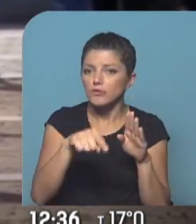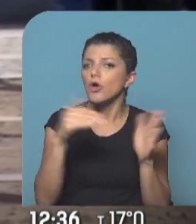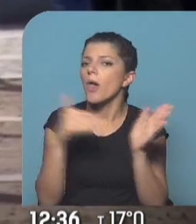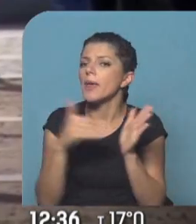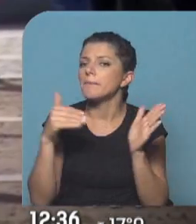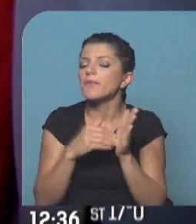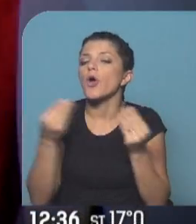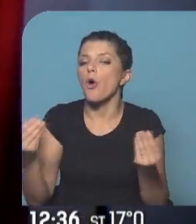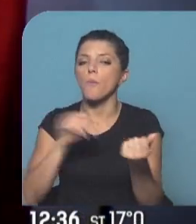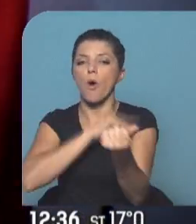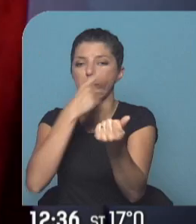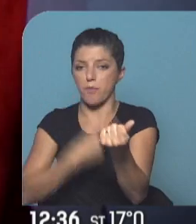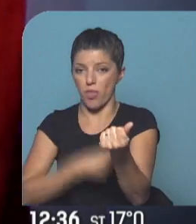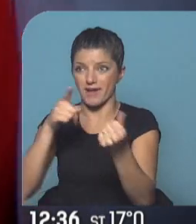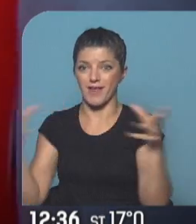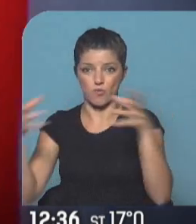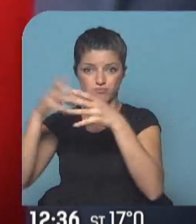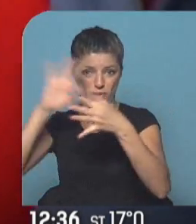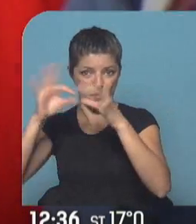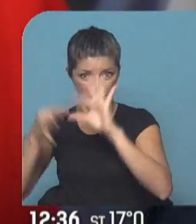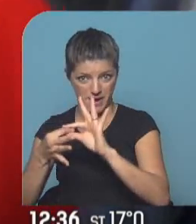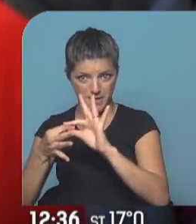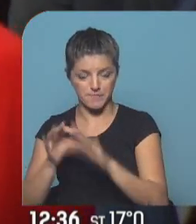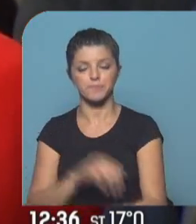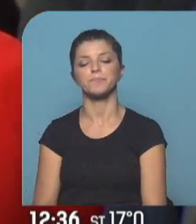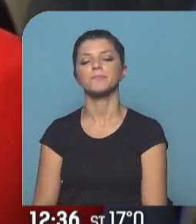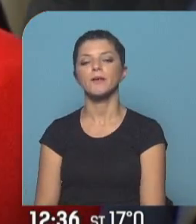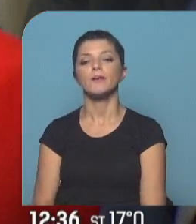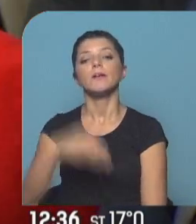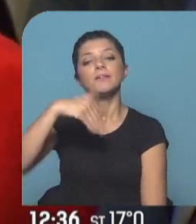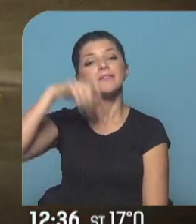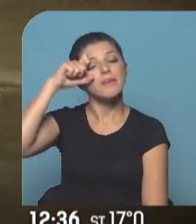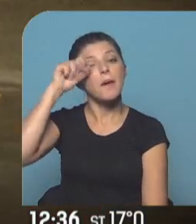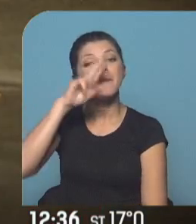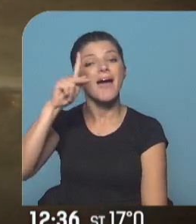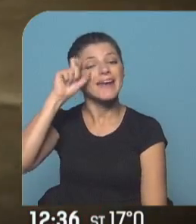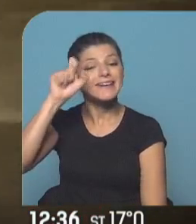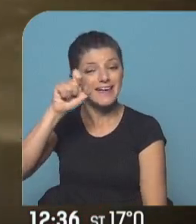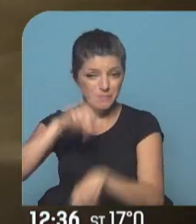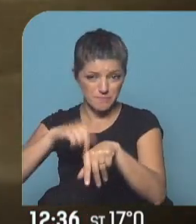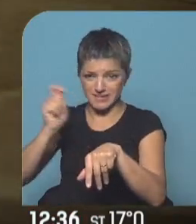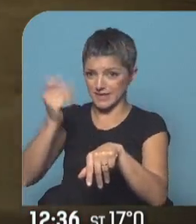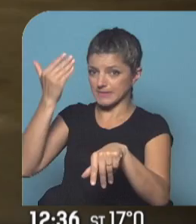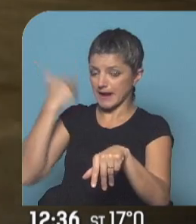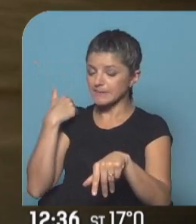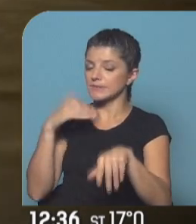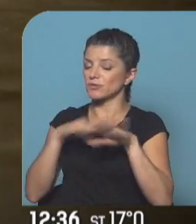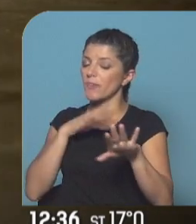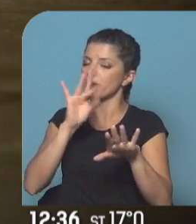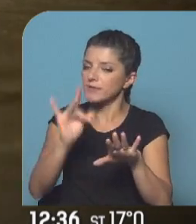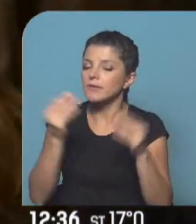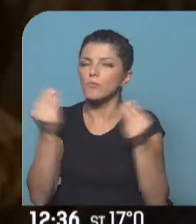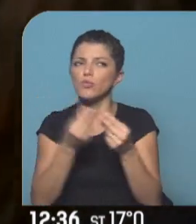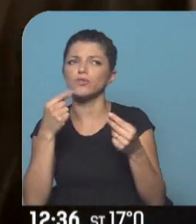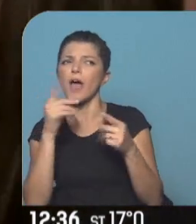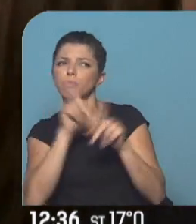actual esquema de poder real. Merkel tuvo en los últimos meses momentos difíciles en los que abundaron los cuestionamientos a sus